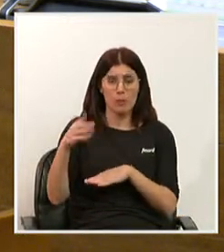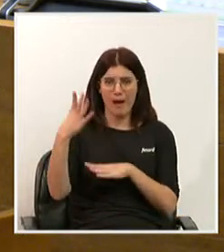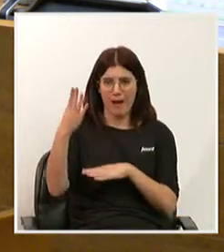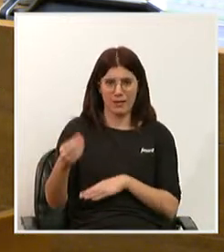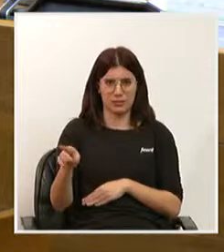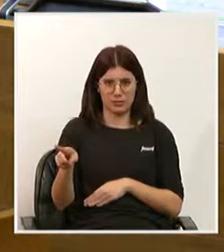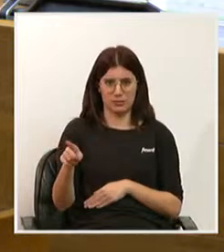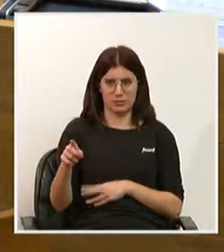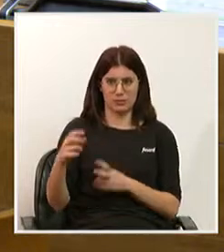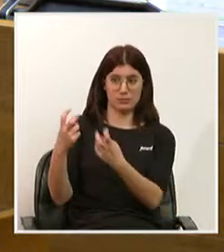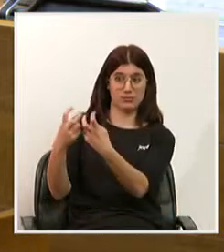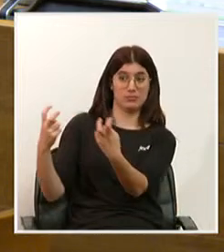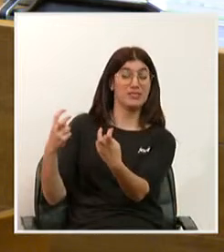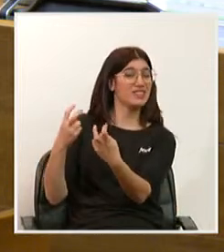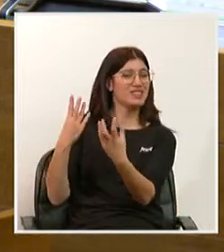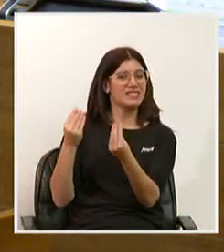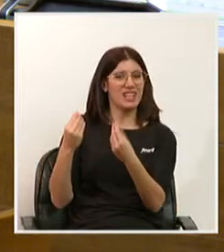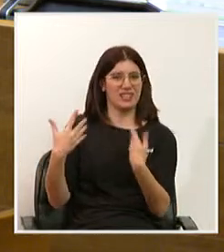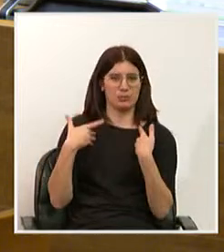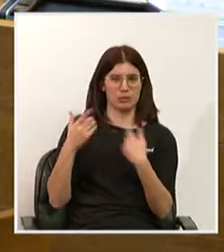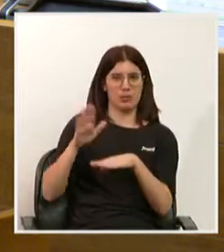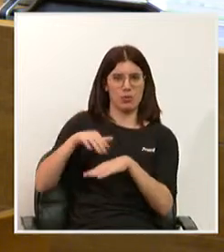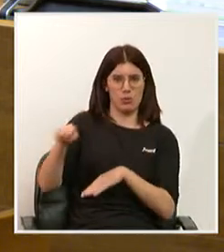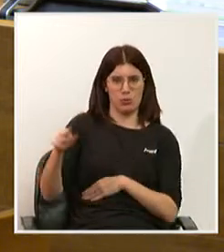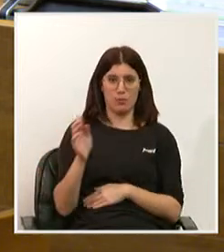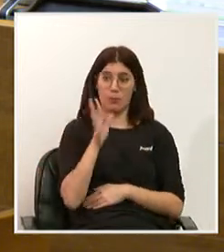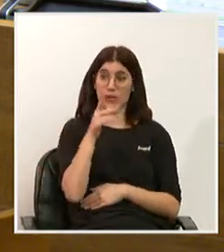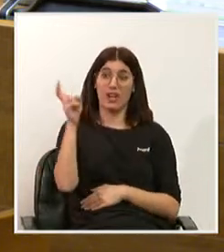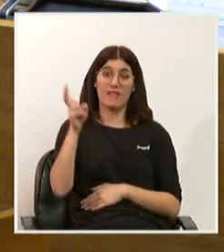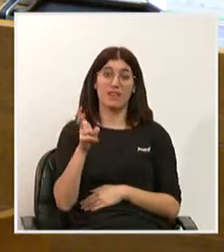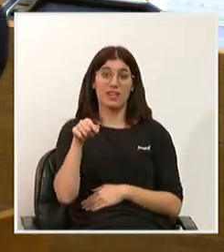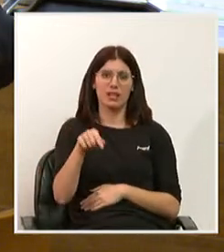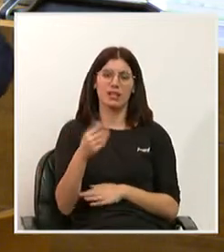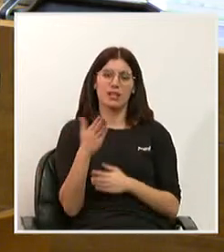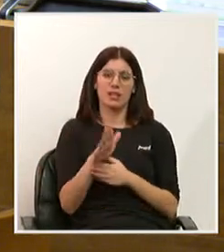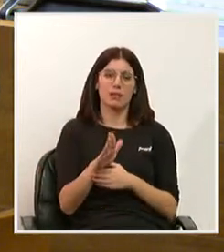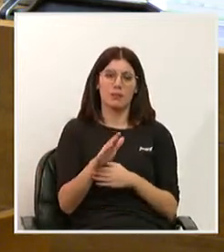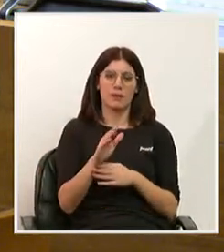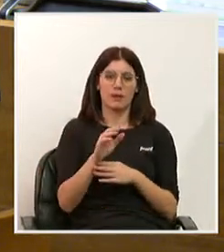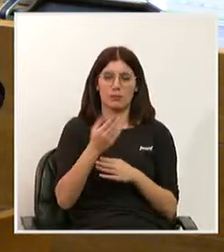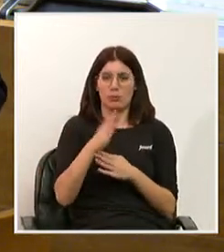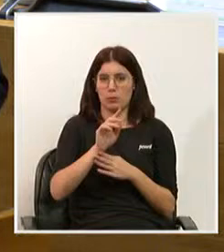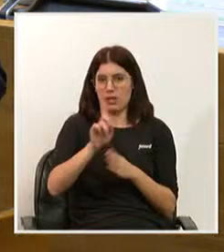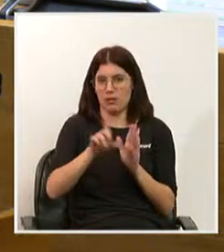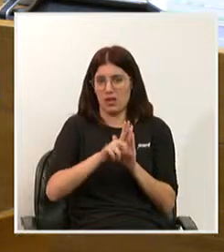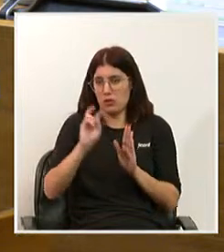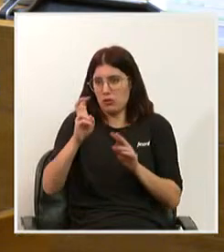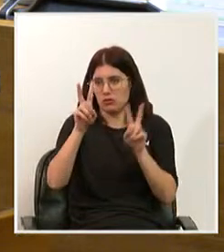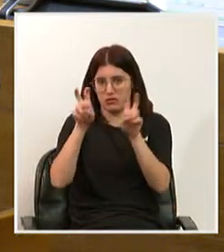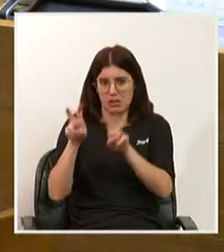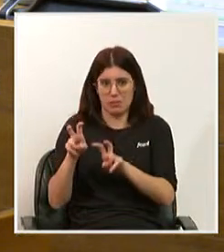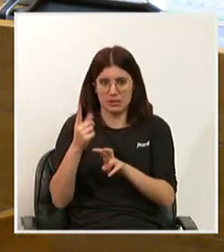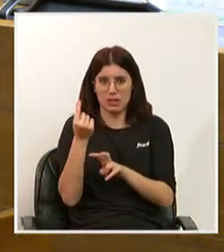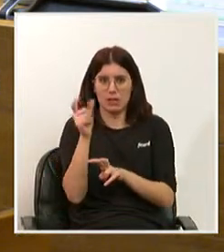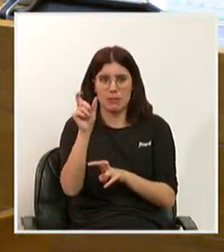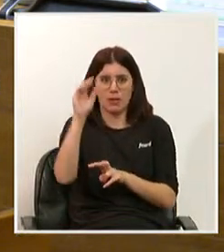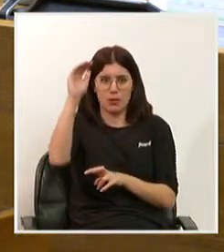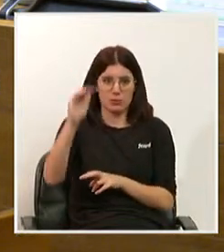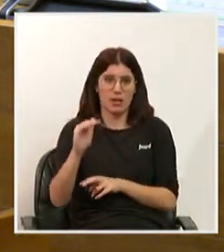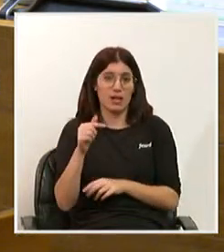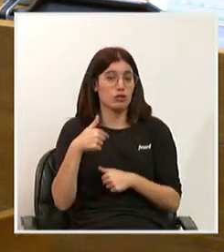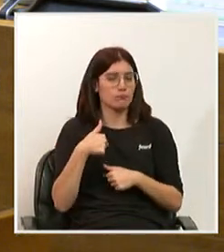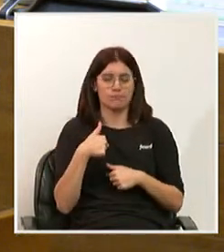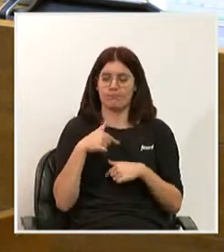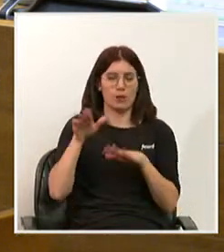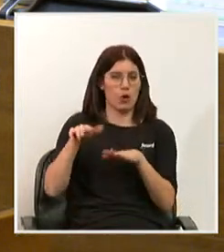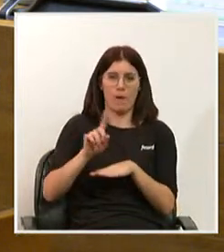eso son ustedes tan responsables de ello ahora vienen y piden en la pnl otras cuestiones piden topar precios nosotros no somos partidarios